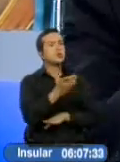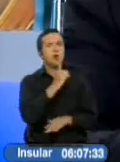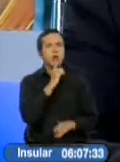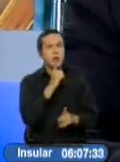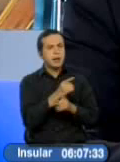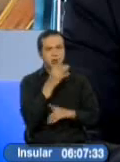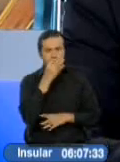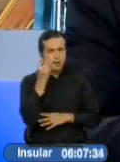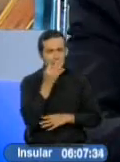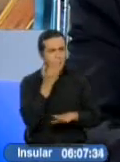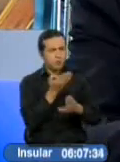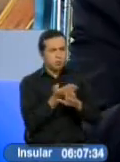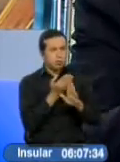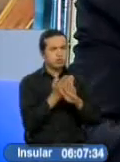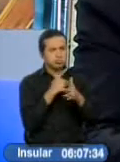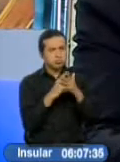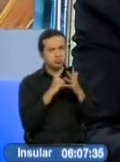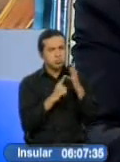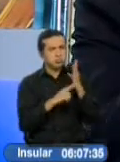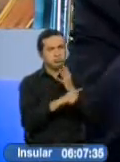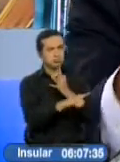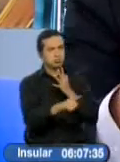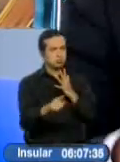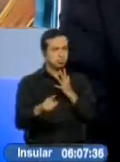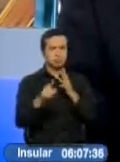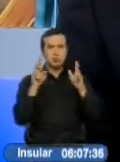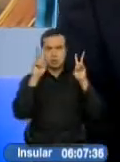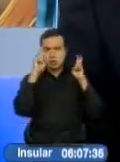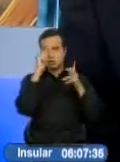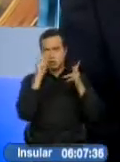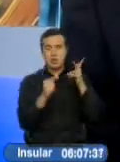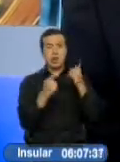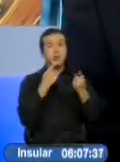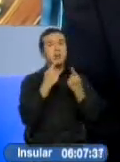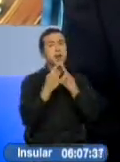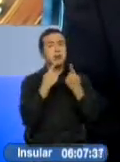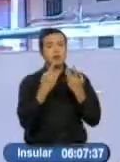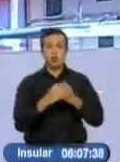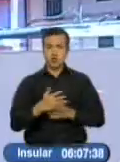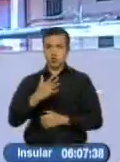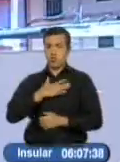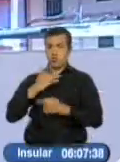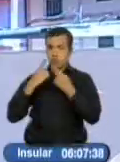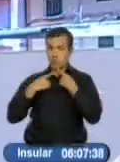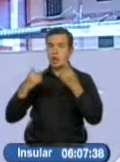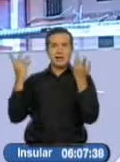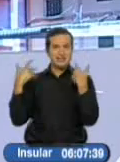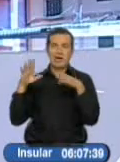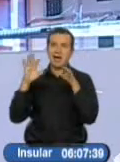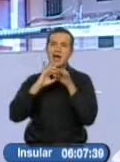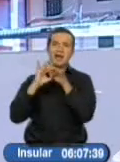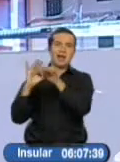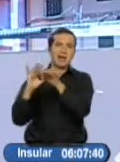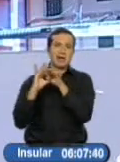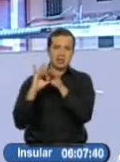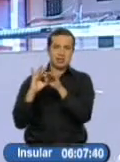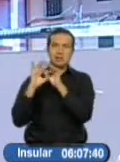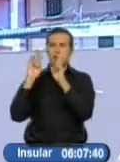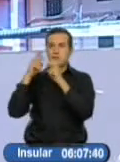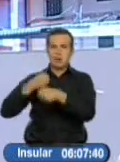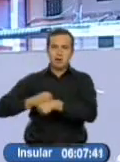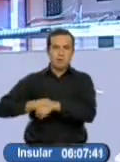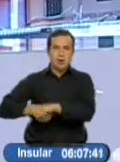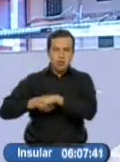reales, pragmáticas y puntuales que ustedes van a llevar a estas mesas de diálogo? A ver, yo debo decir que hemos hecho una alianza de varios sectores. Está el sector de madera